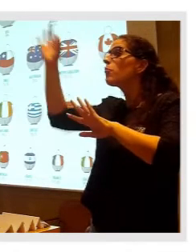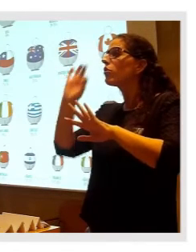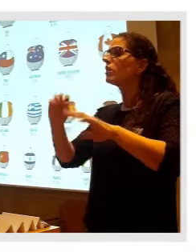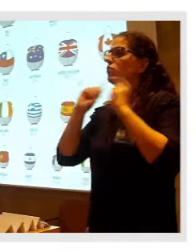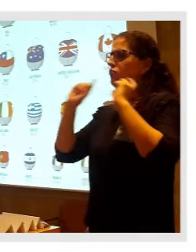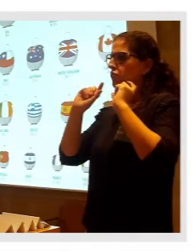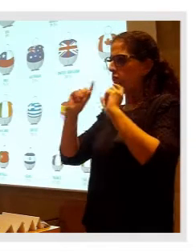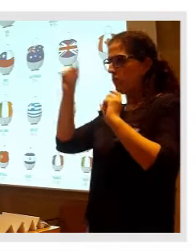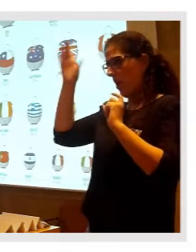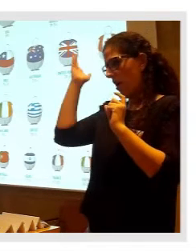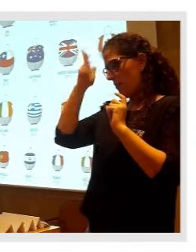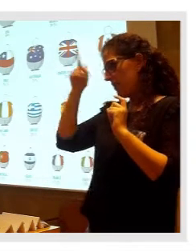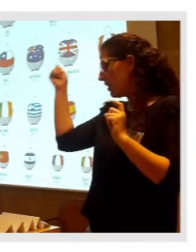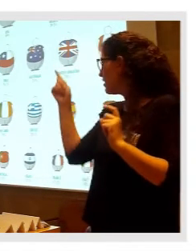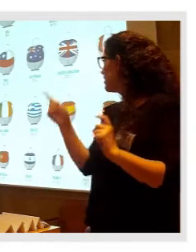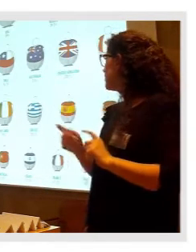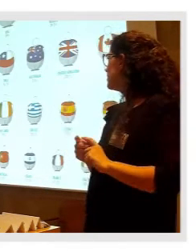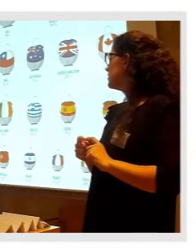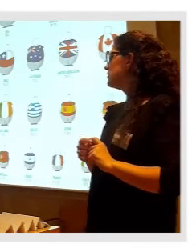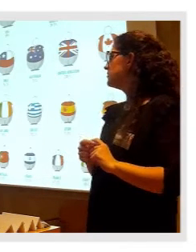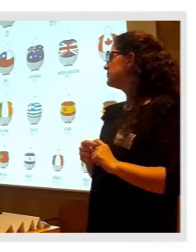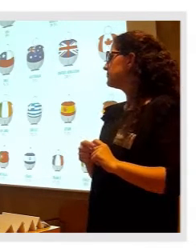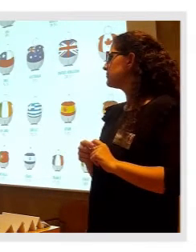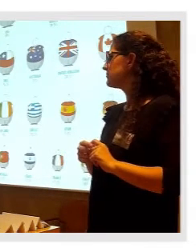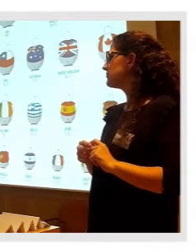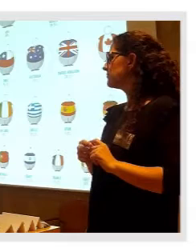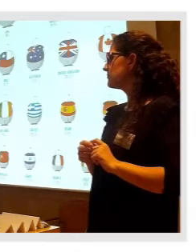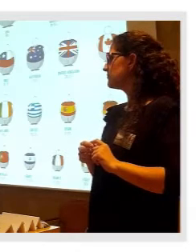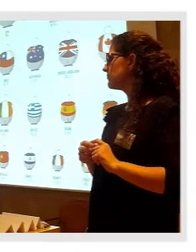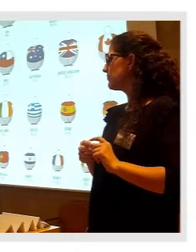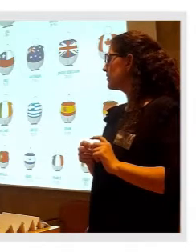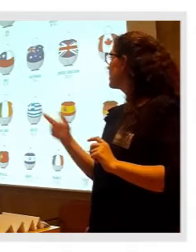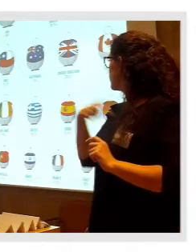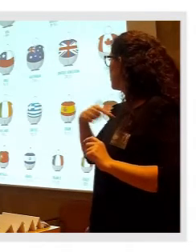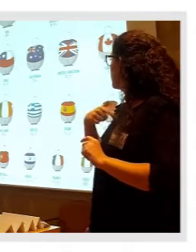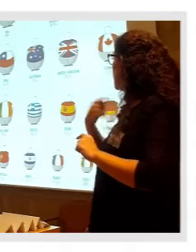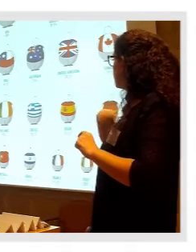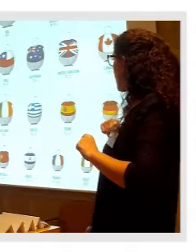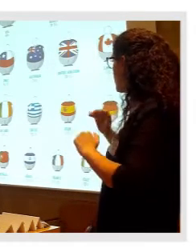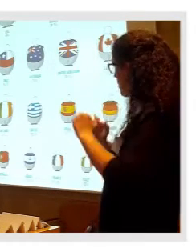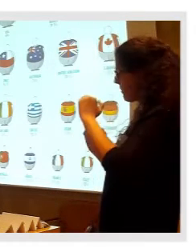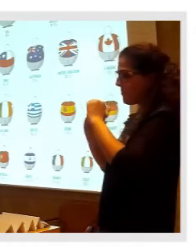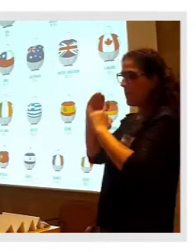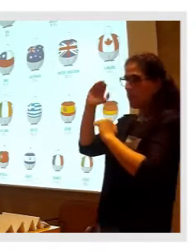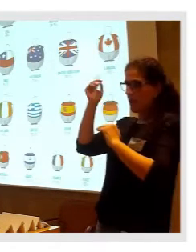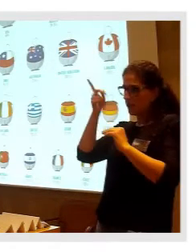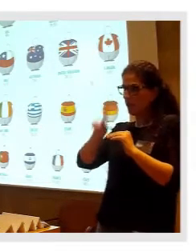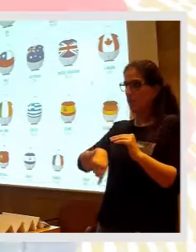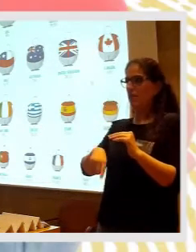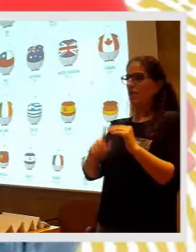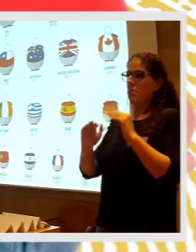muy, muy serio, pero el problema no es ese, que sí lo es para ellos, sino que nosotros cada vez más nos estamos pareciendo a los del otro